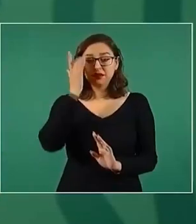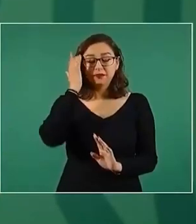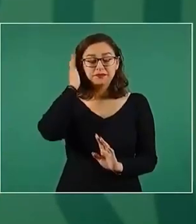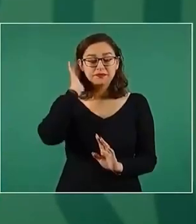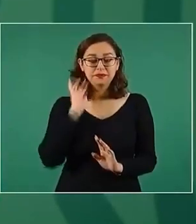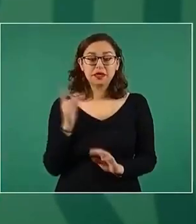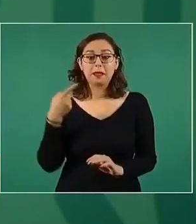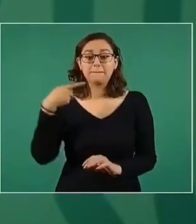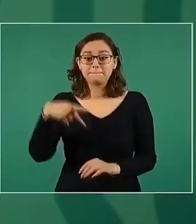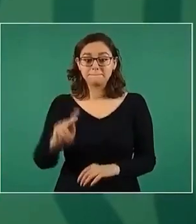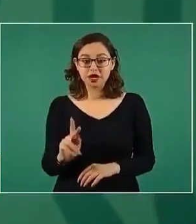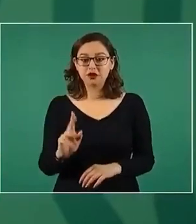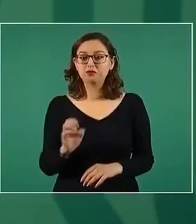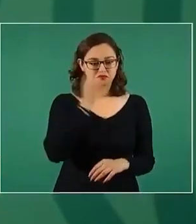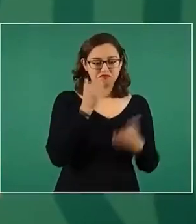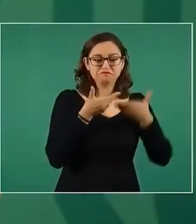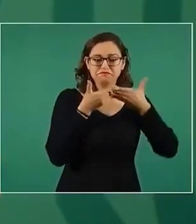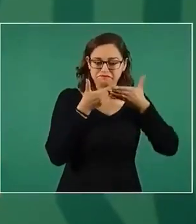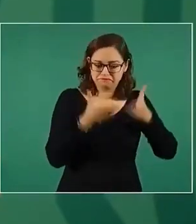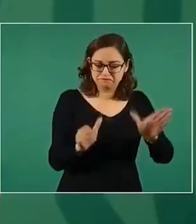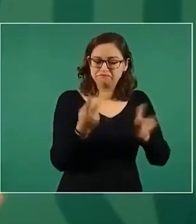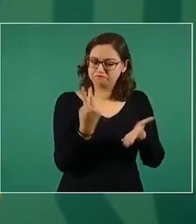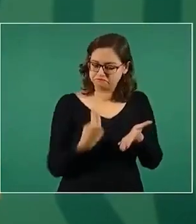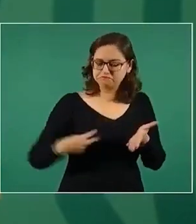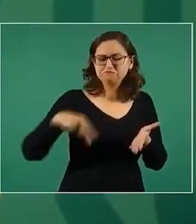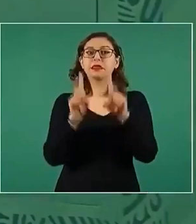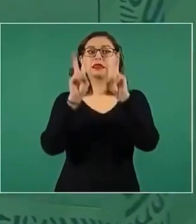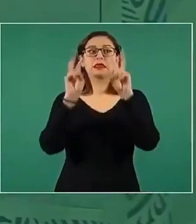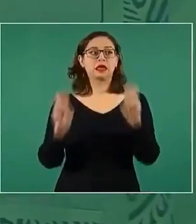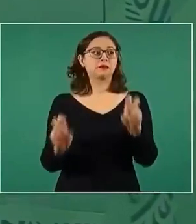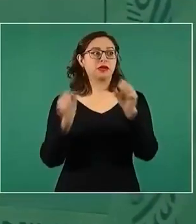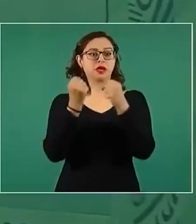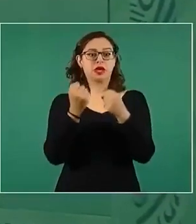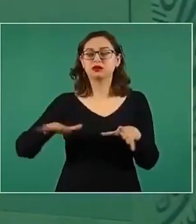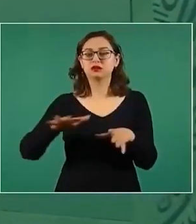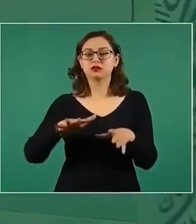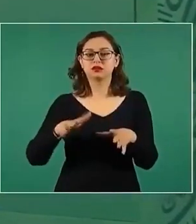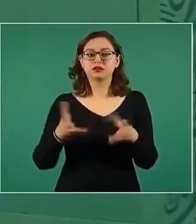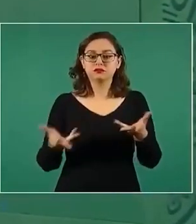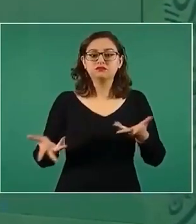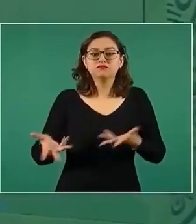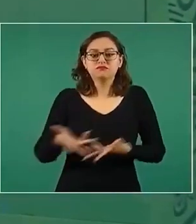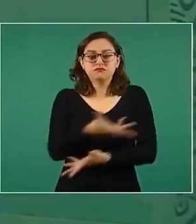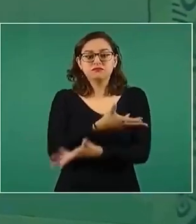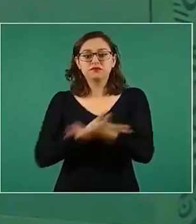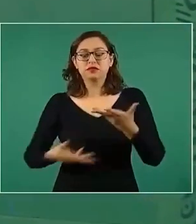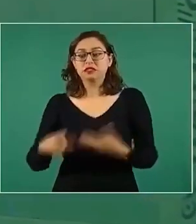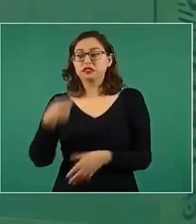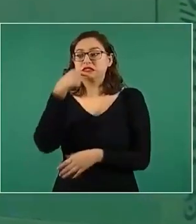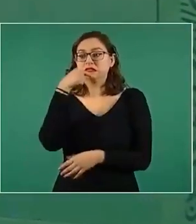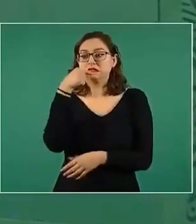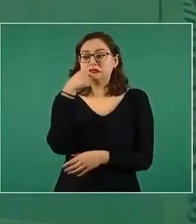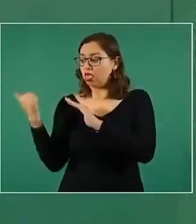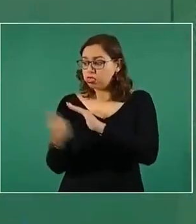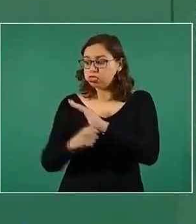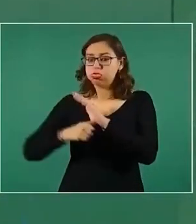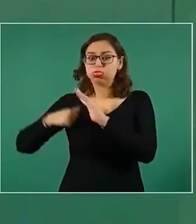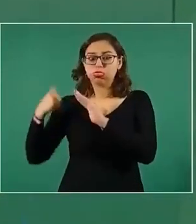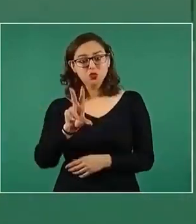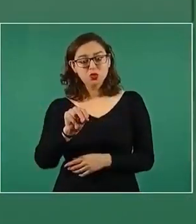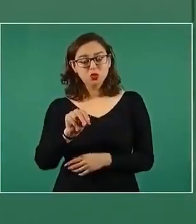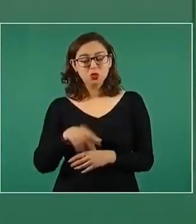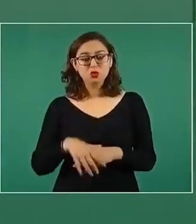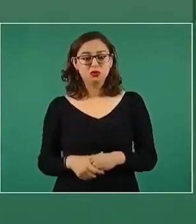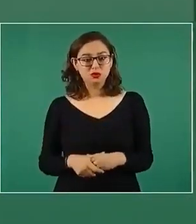consideramos que ya es tiempo de regresar a clases. Necesitamos que los niños no estén encerrados, que no